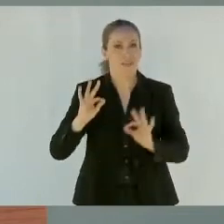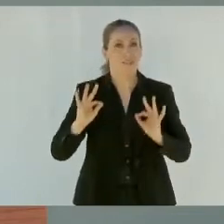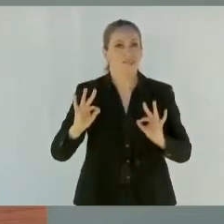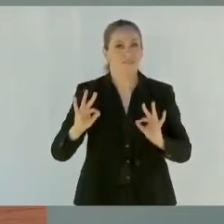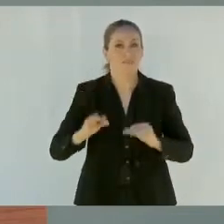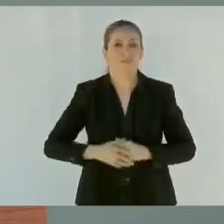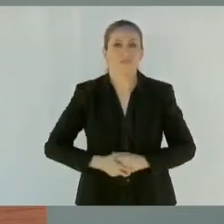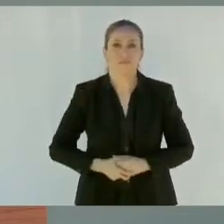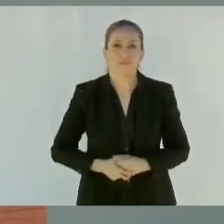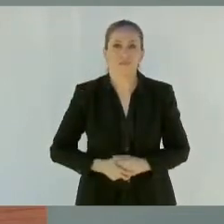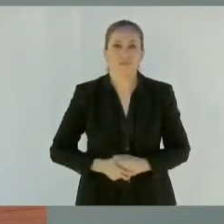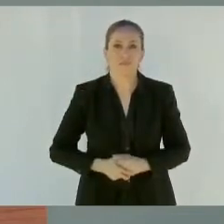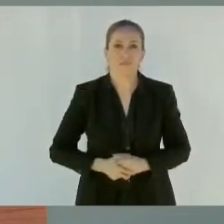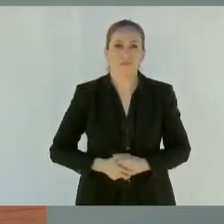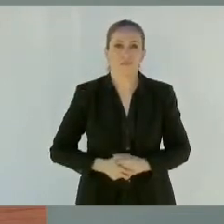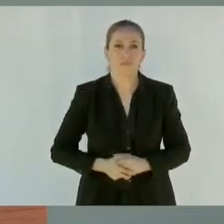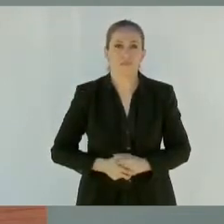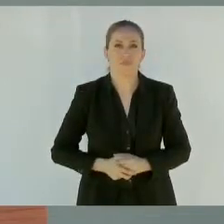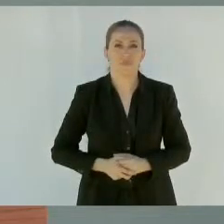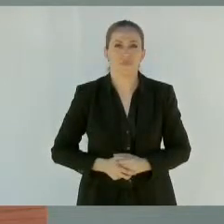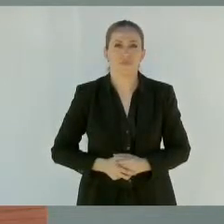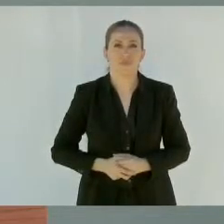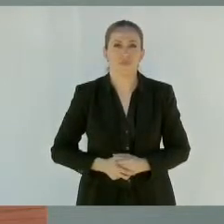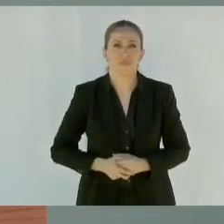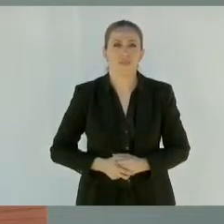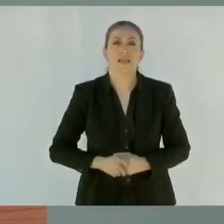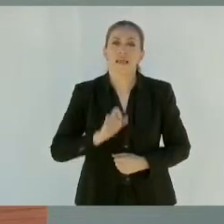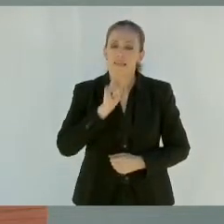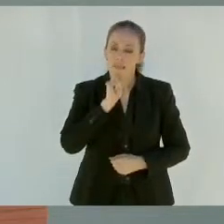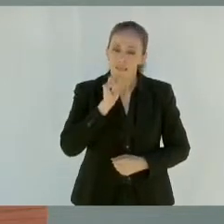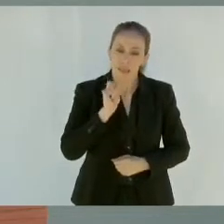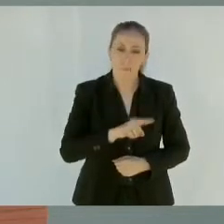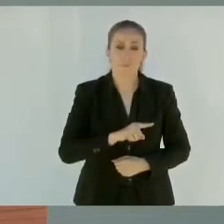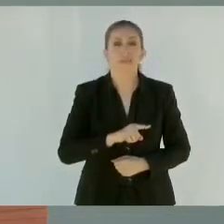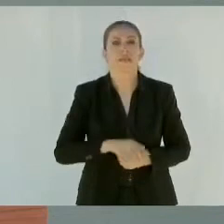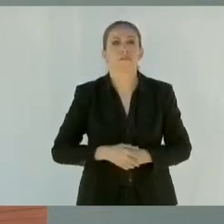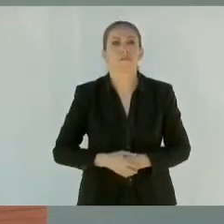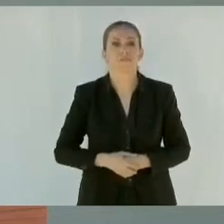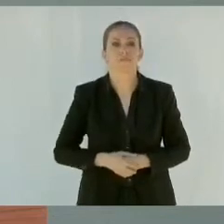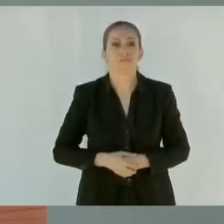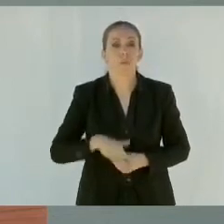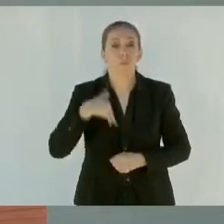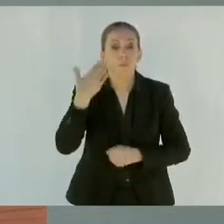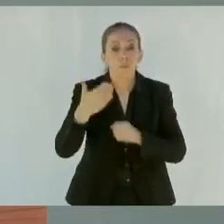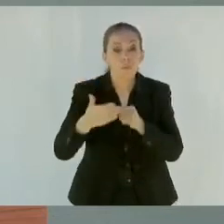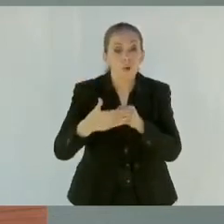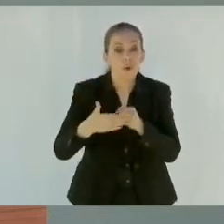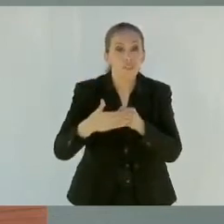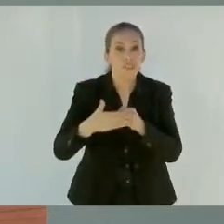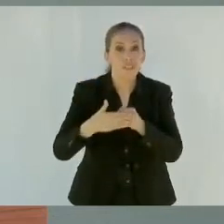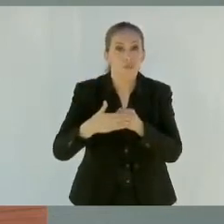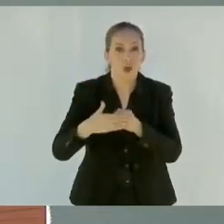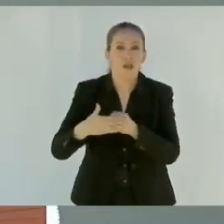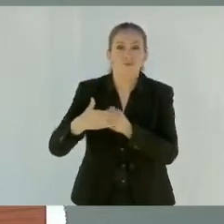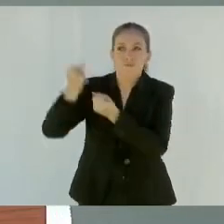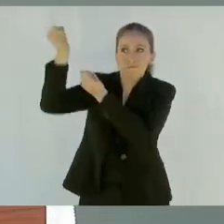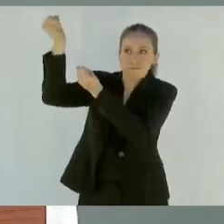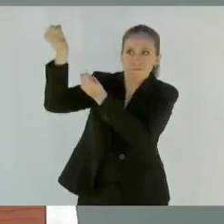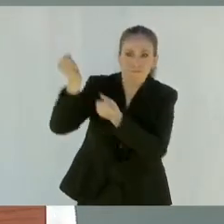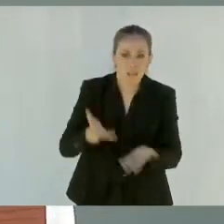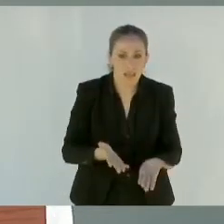Estamos también por recibir vacunas de